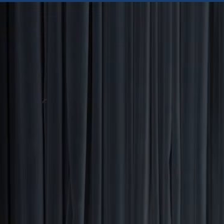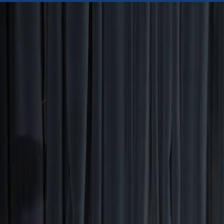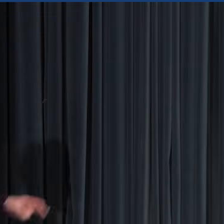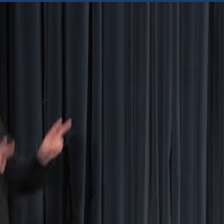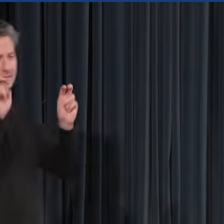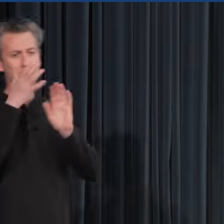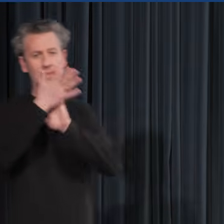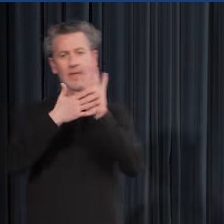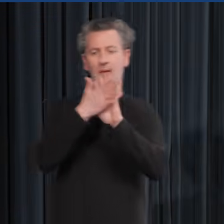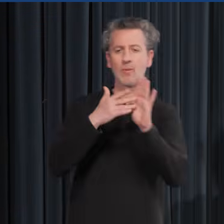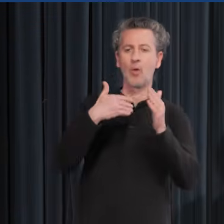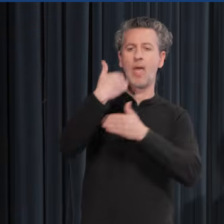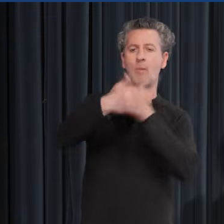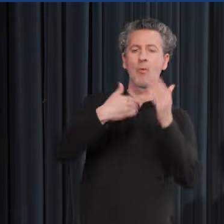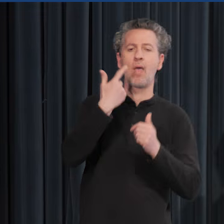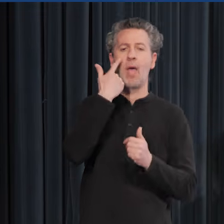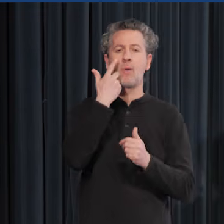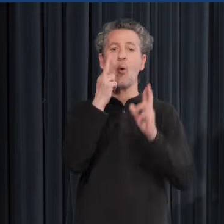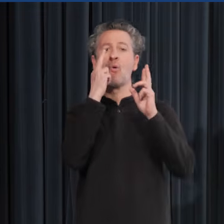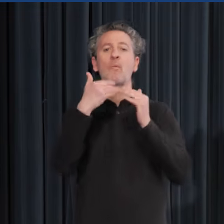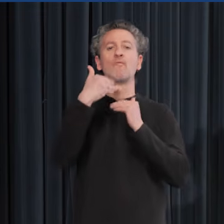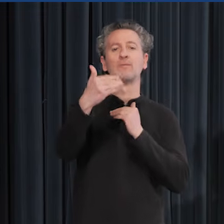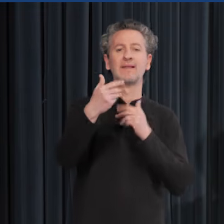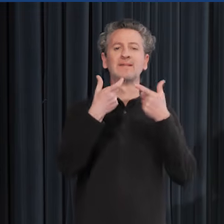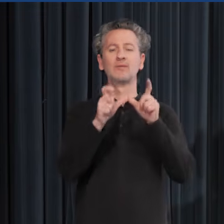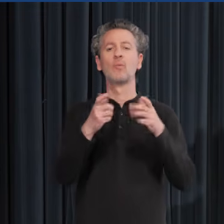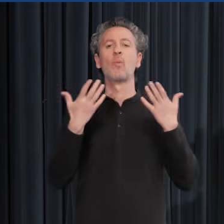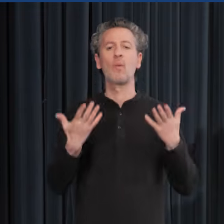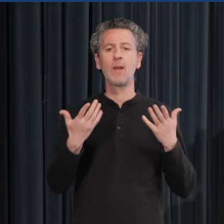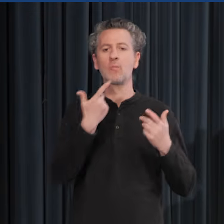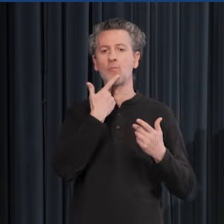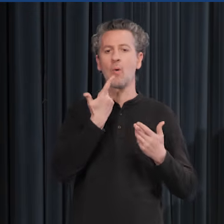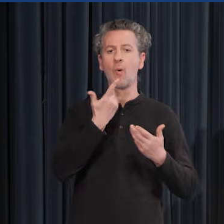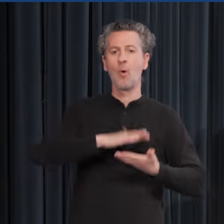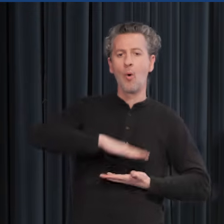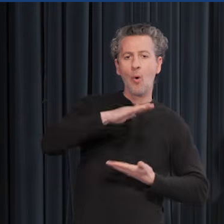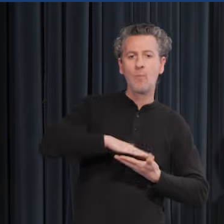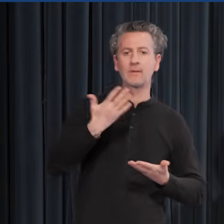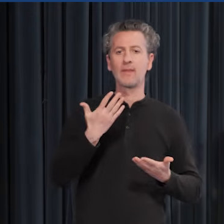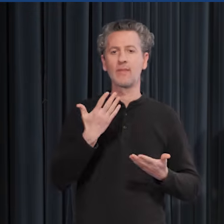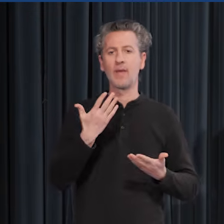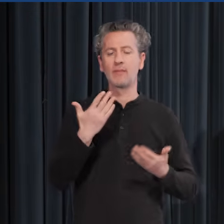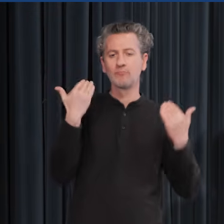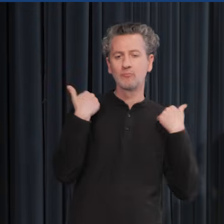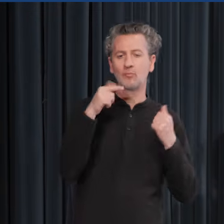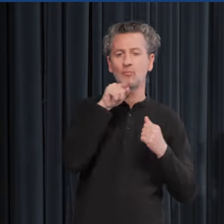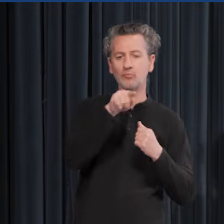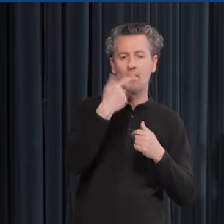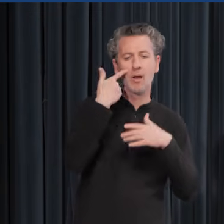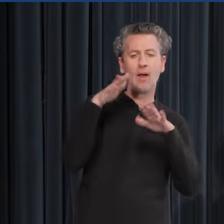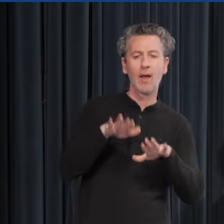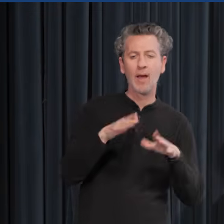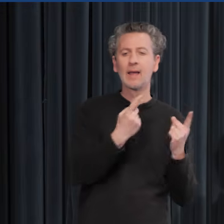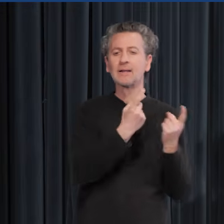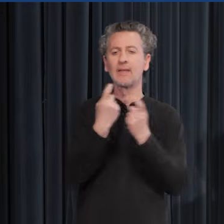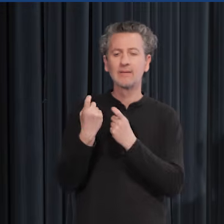que esperamos del sector, Cristina, ¿cuáles son las competencias que habéis identificado que se